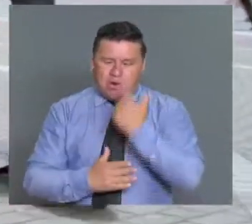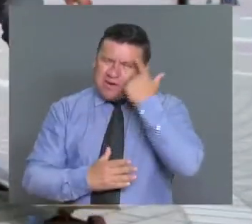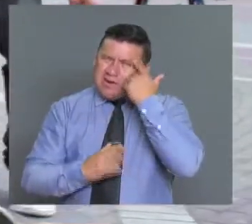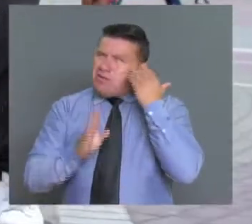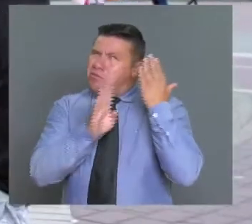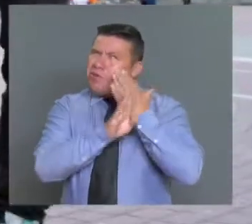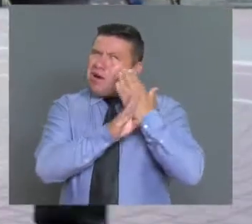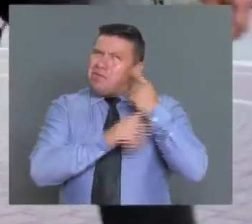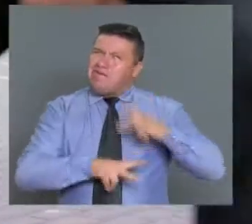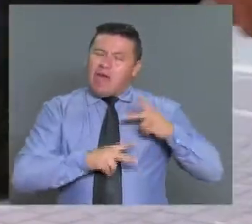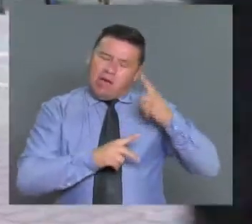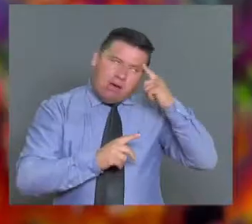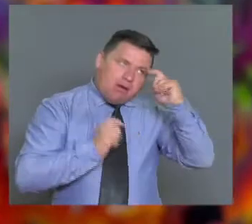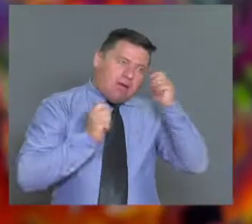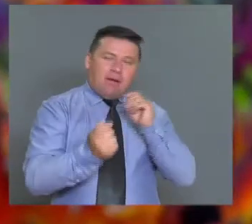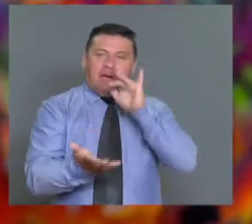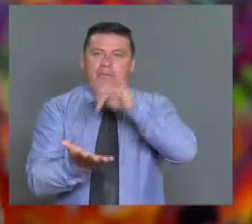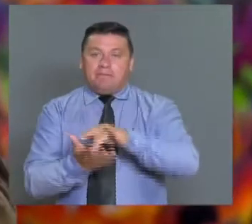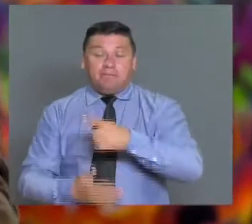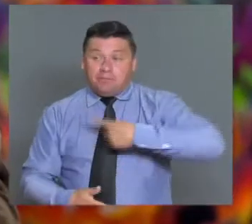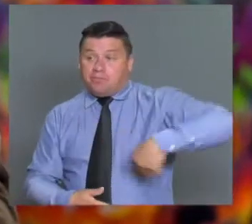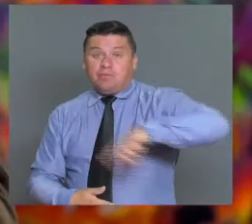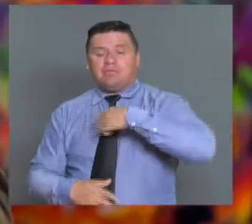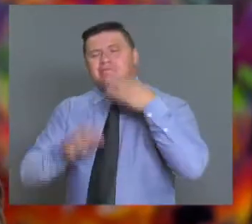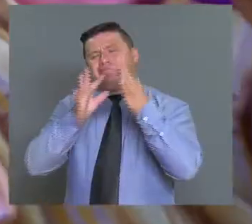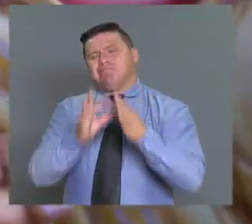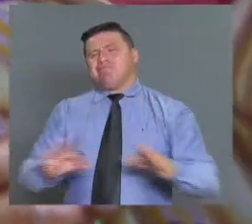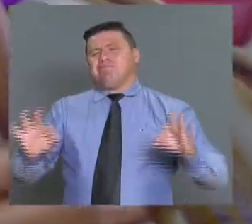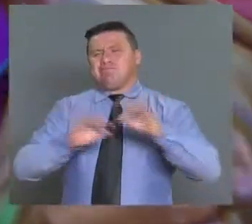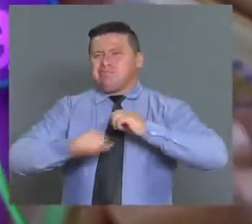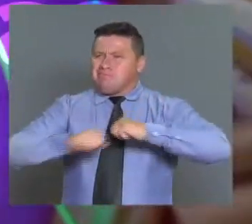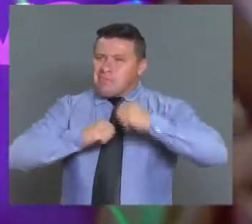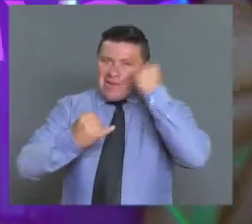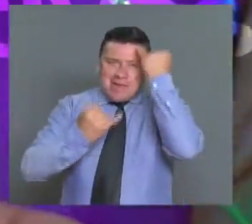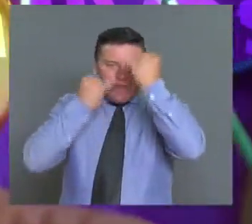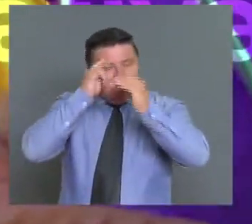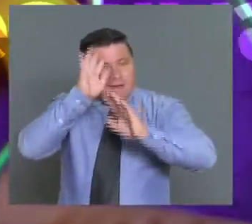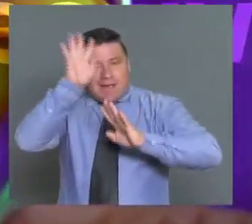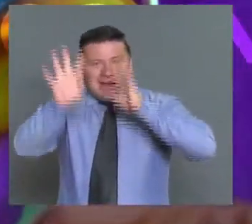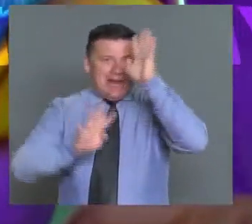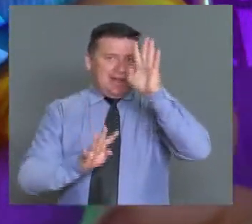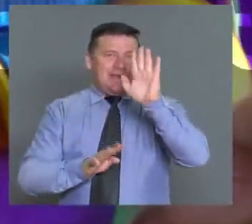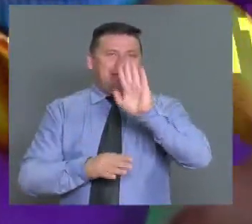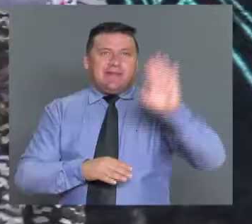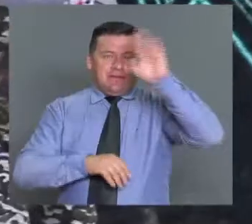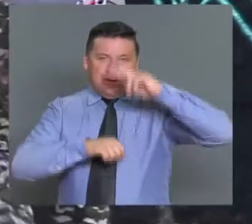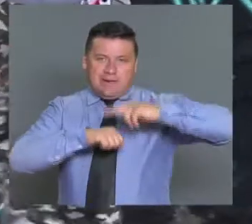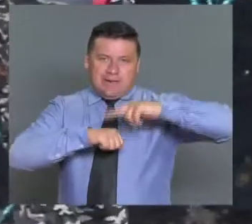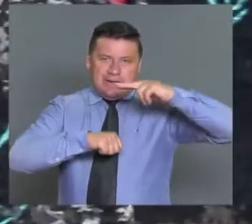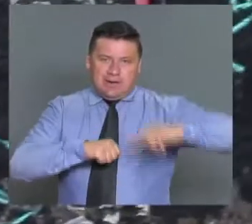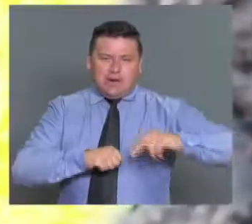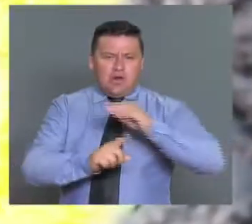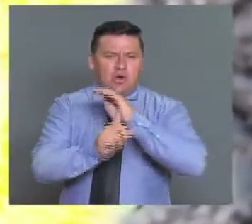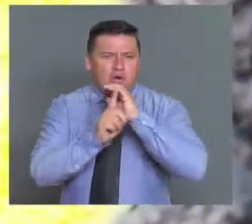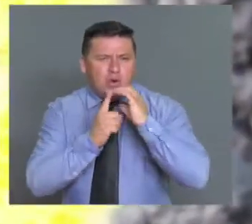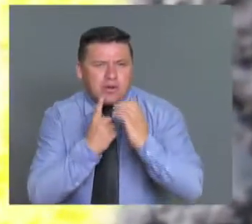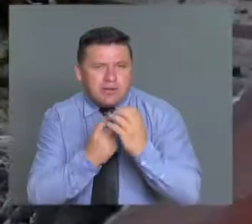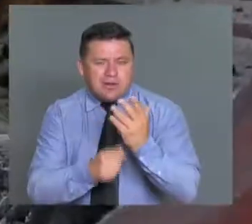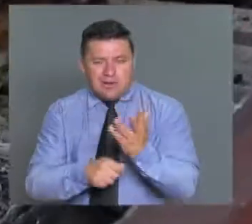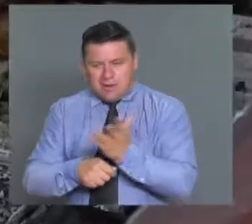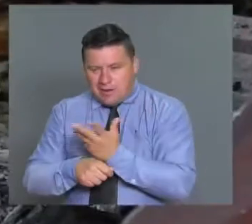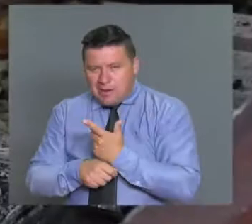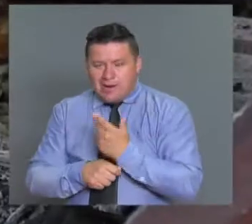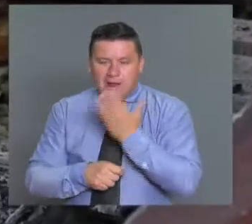los problemas de sus vidas. Para nosotros es importante impulsar las ideas creativas del departamento de Nariño. Cultura,